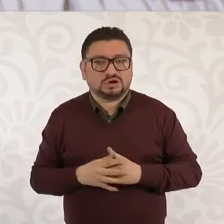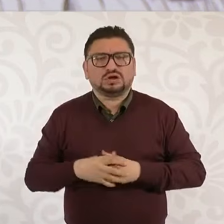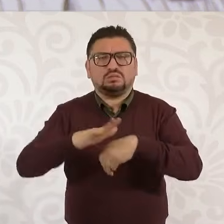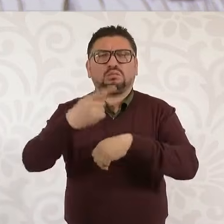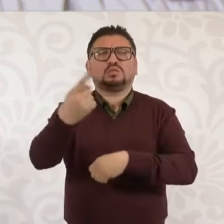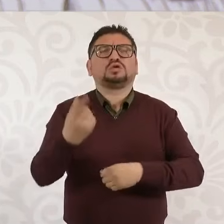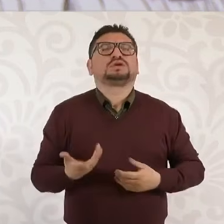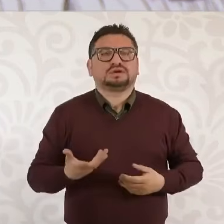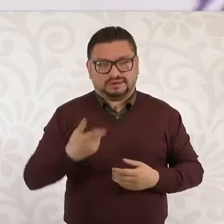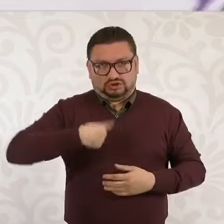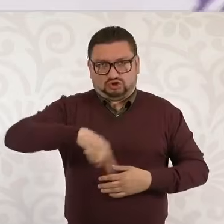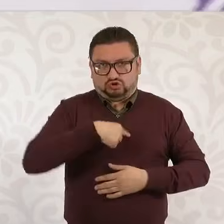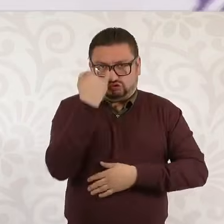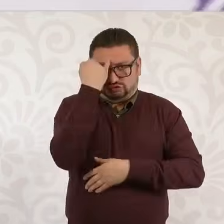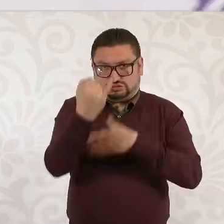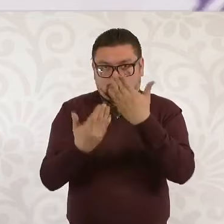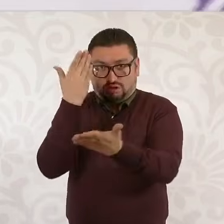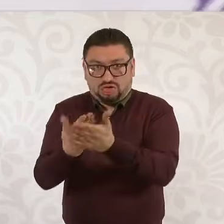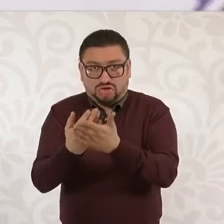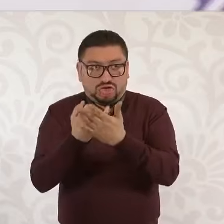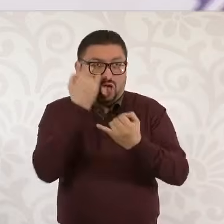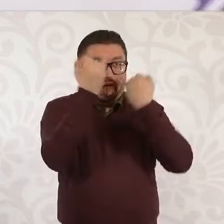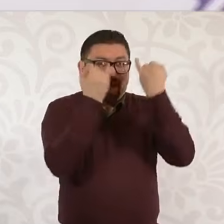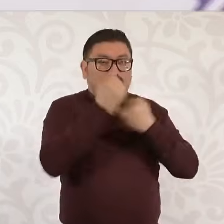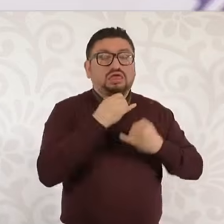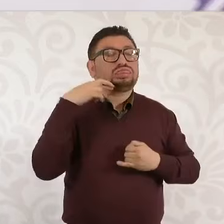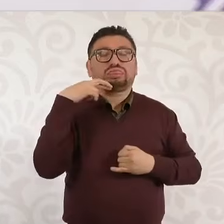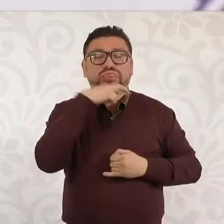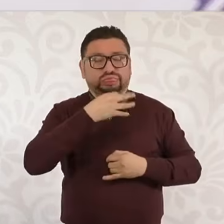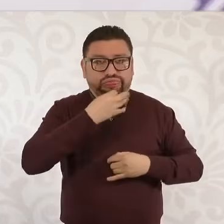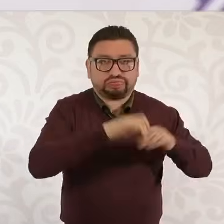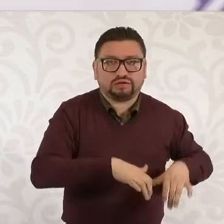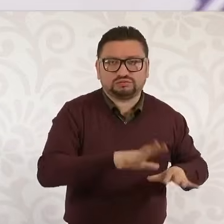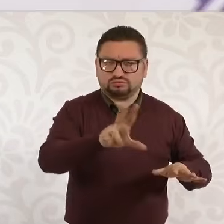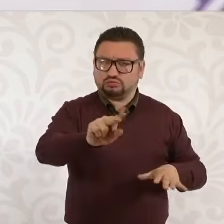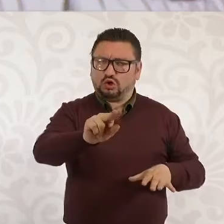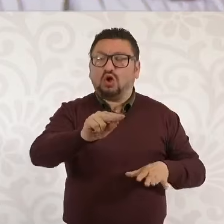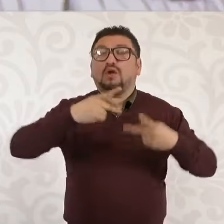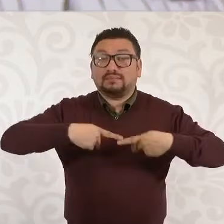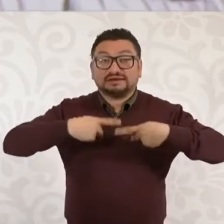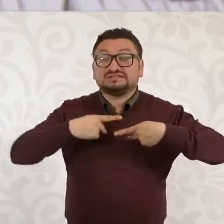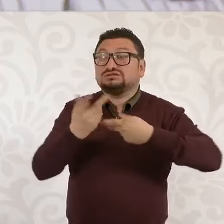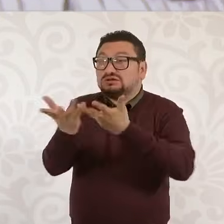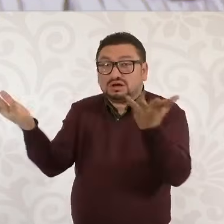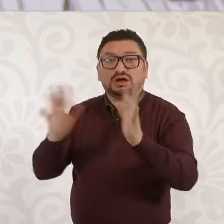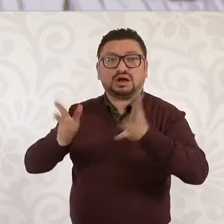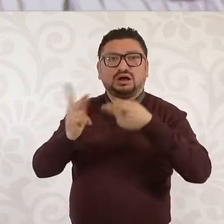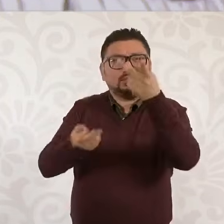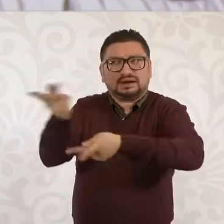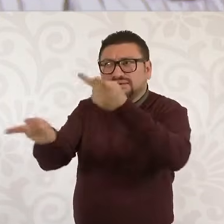Porque lo que estamos planteando no es una ocurrencia, es algo que viene del sentimiento del pueblo, de la gente. O sea,